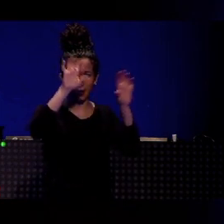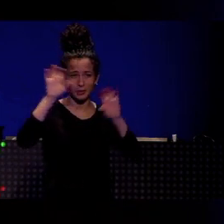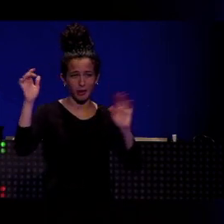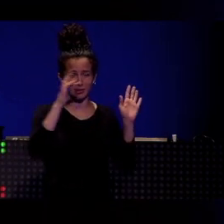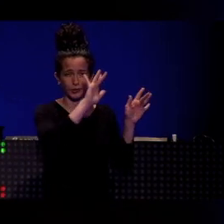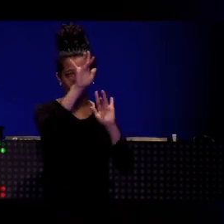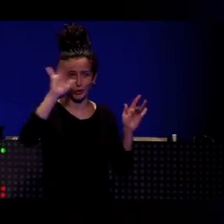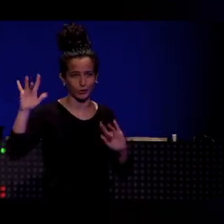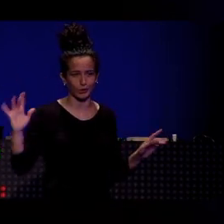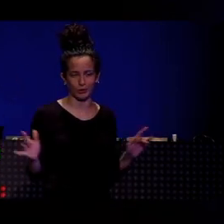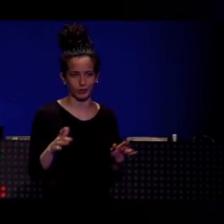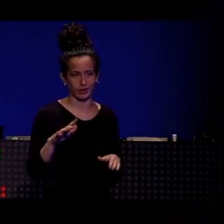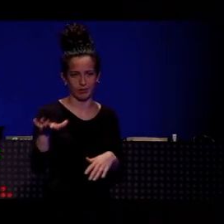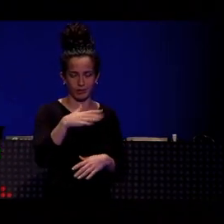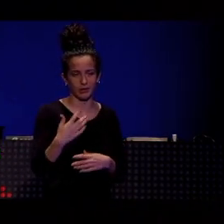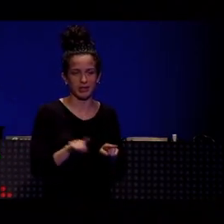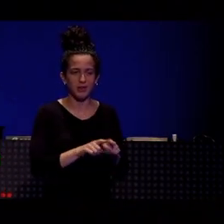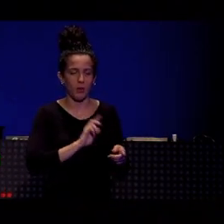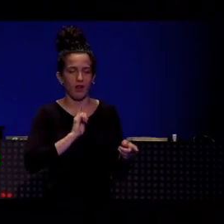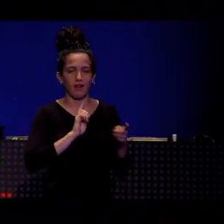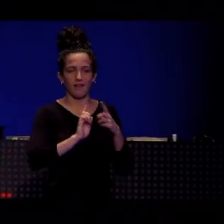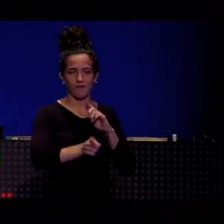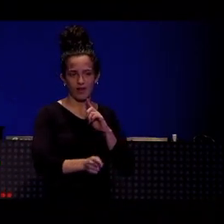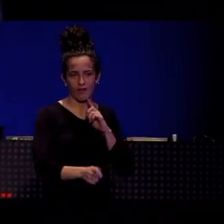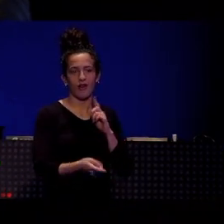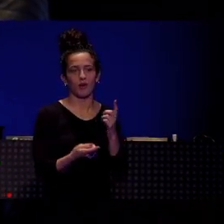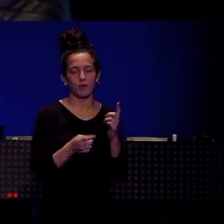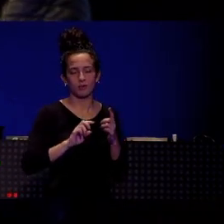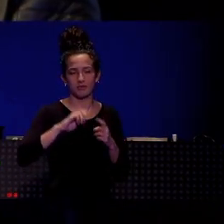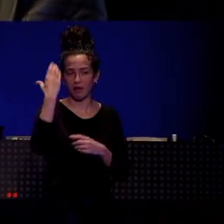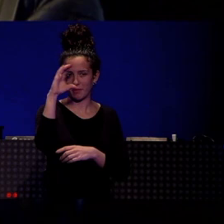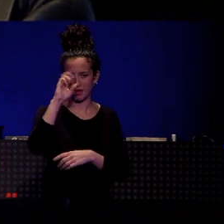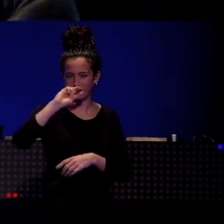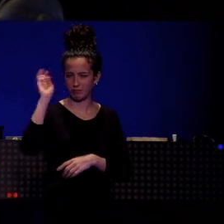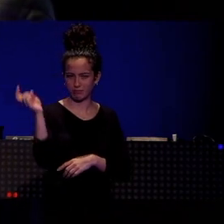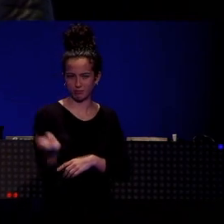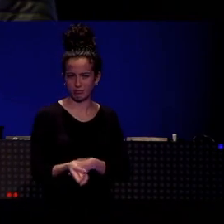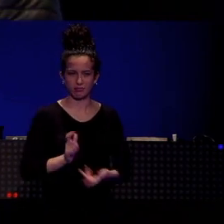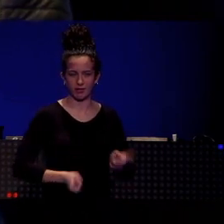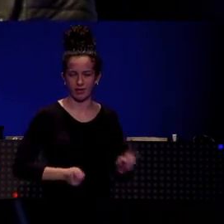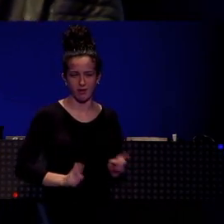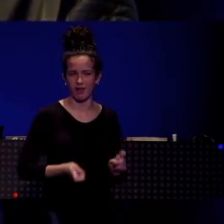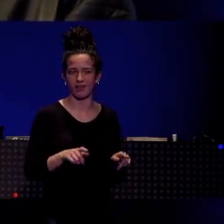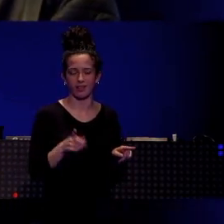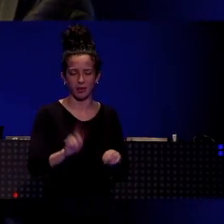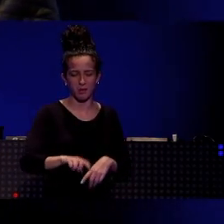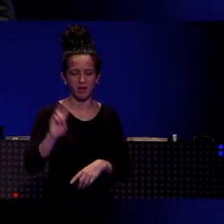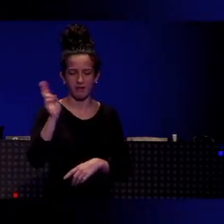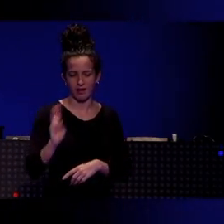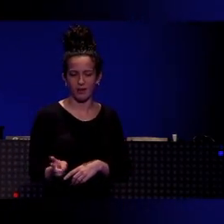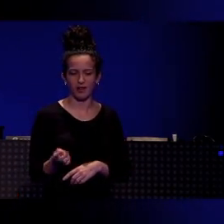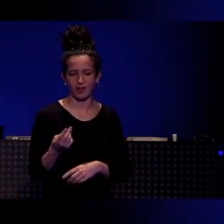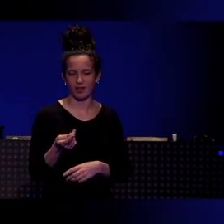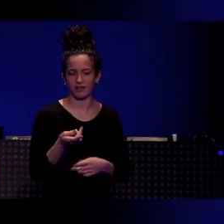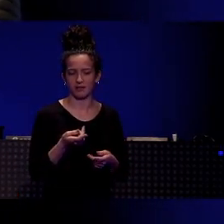quito o guayaquil pachuca bilbao medellín tijuana morelia cuernavaca valladolid vigo el